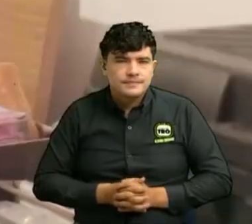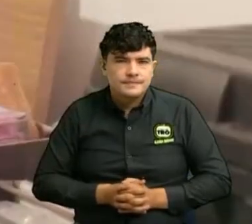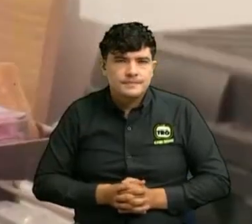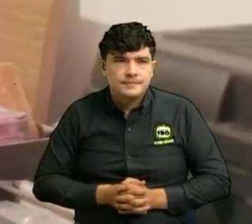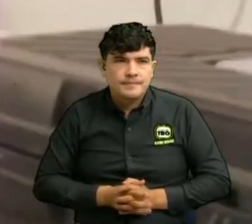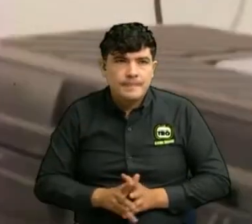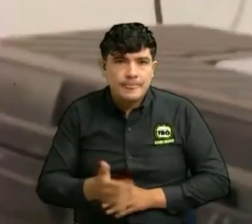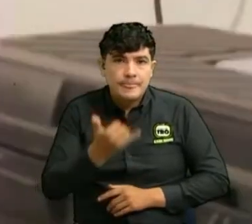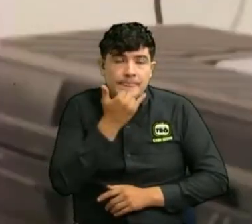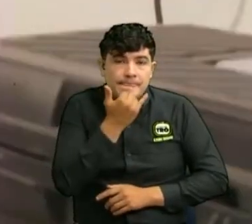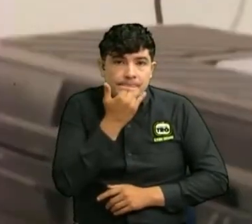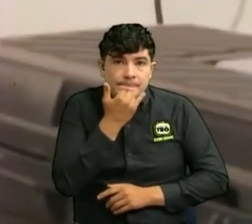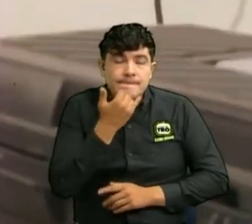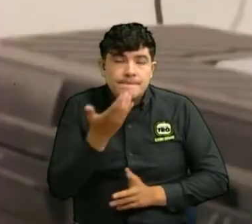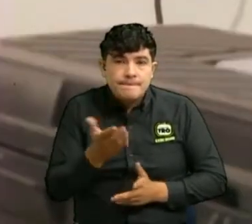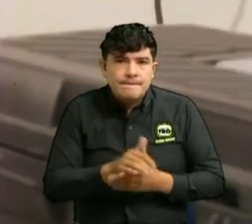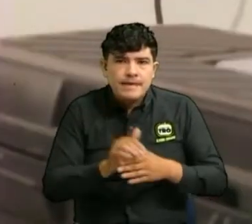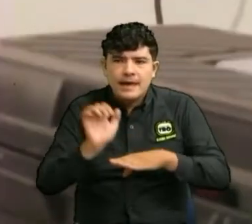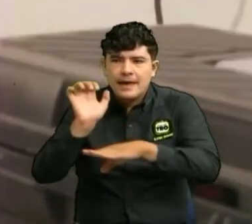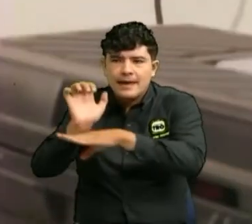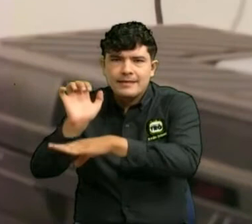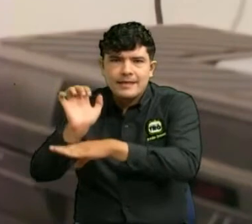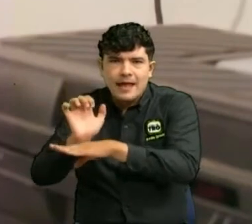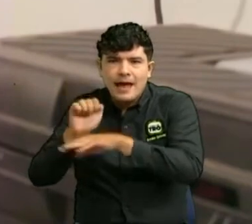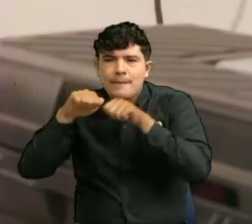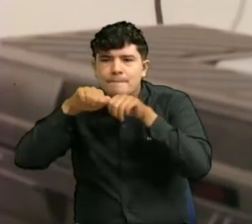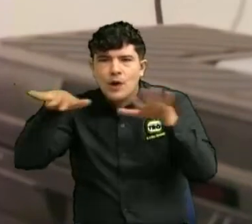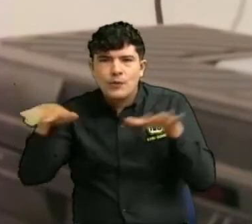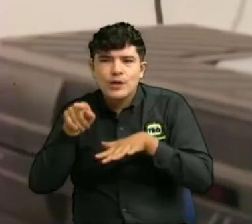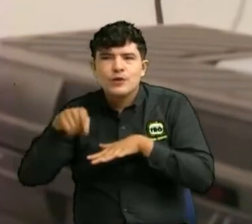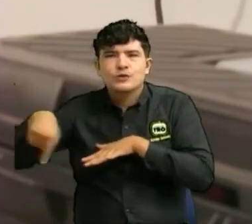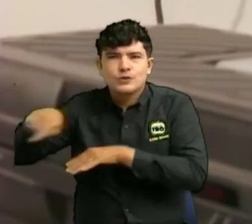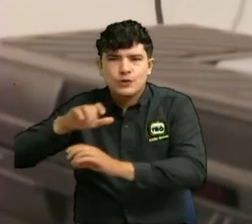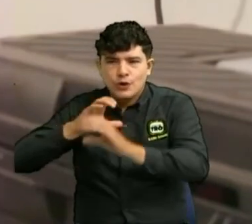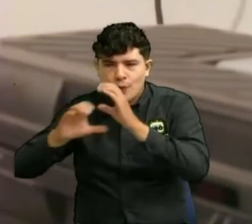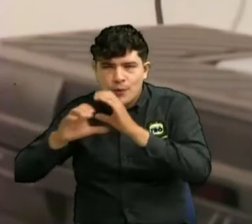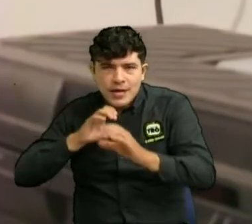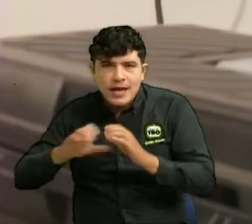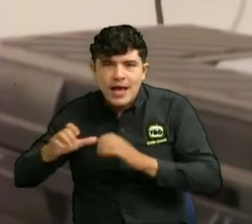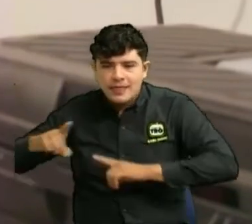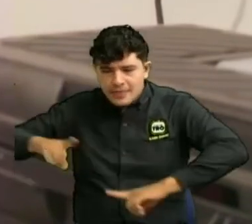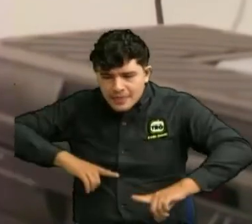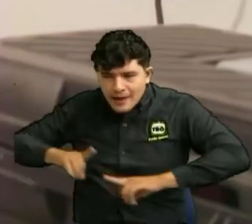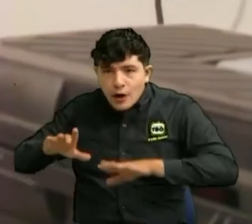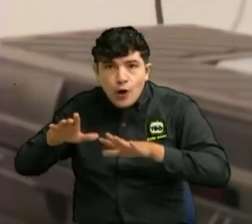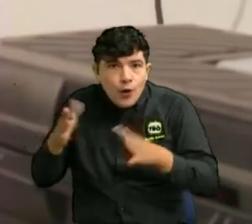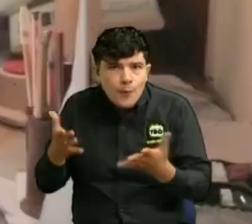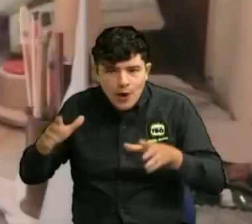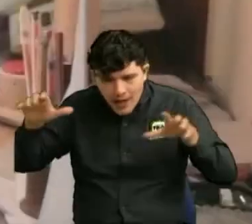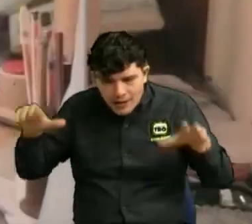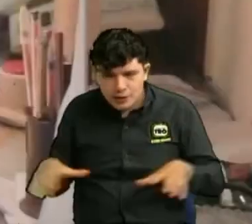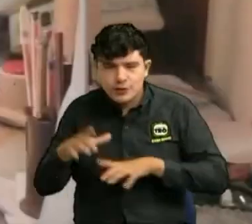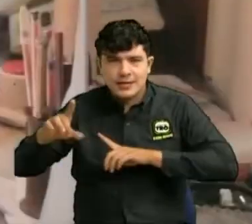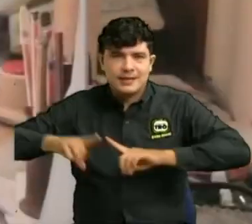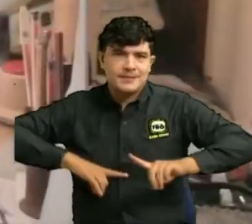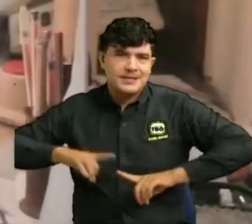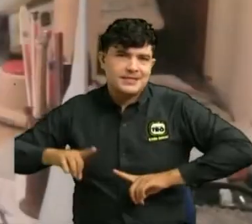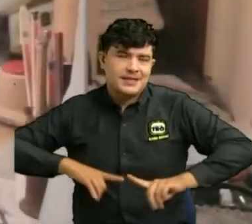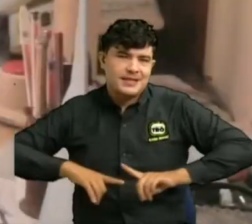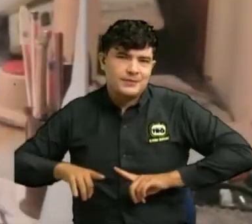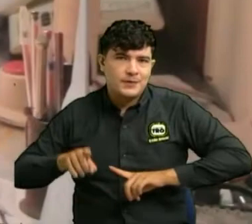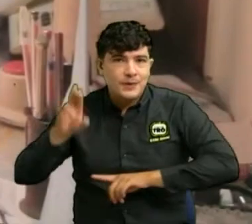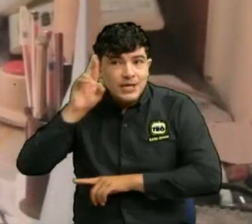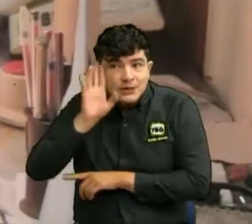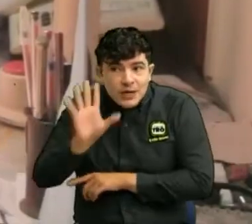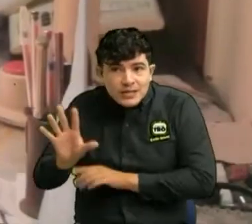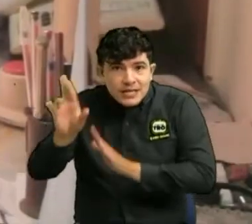Lo que sucede, Paola, es que las entidades públicas se comunican con sus administrados a través de actos administrativos. Entonces, esa